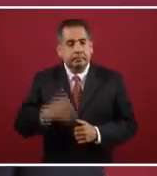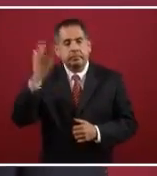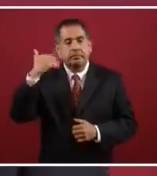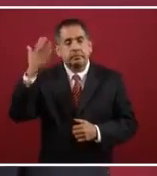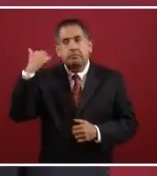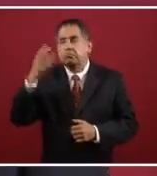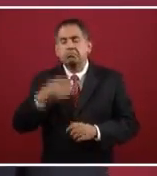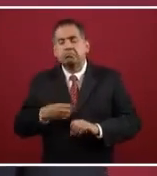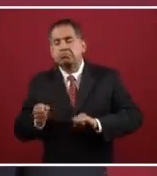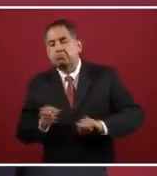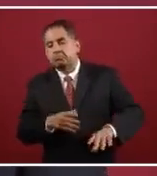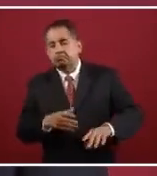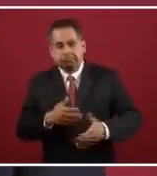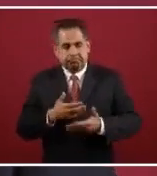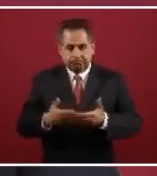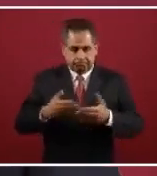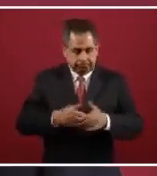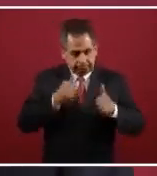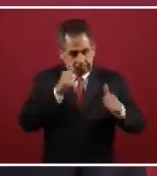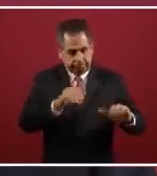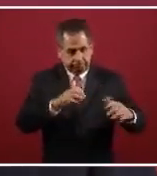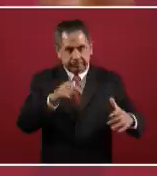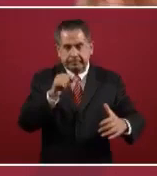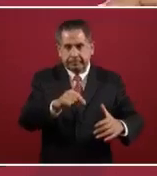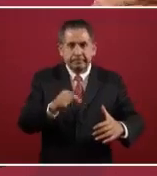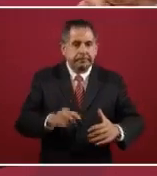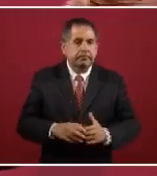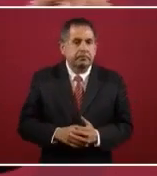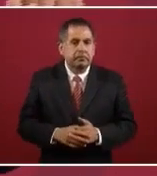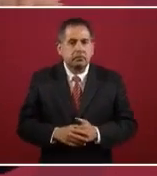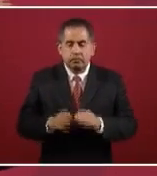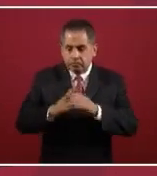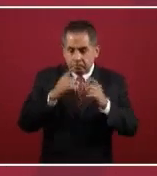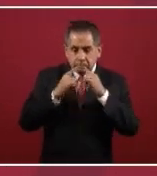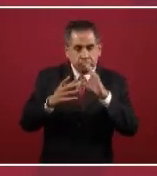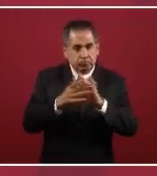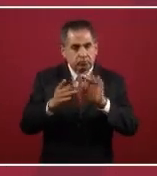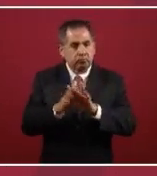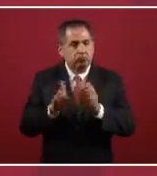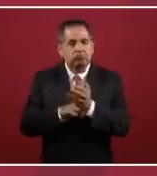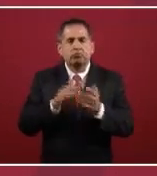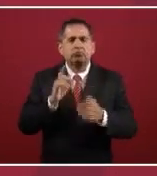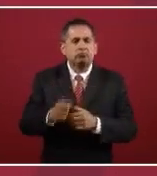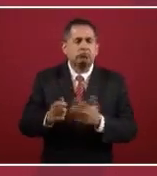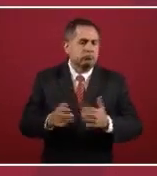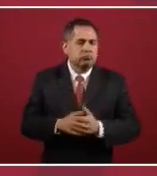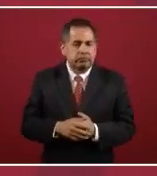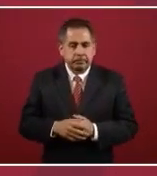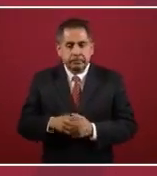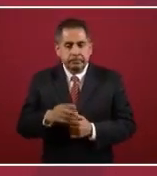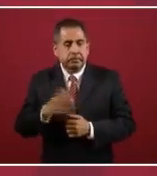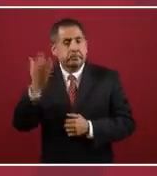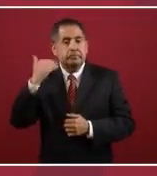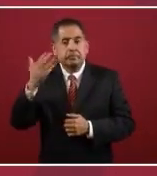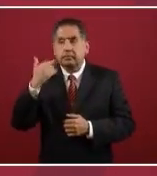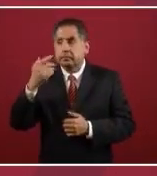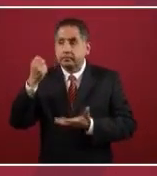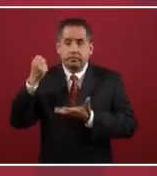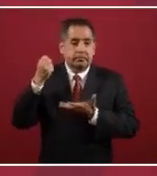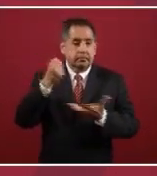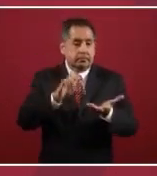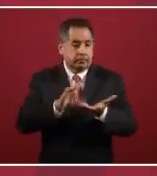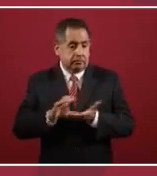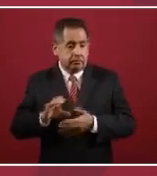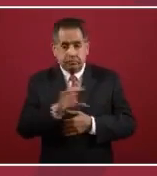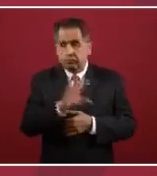olvidados, a los que no tomaban en cuenta. Si llegaba un apoyo, si había subsidio,